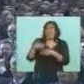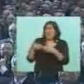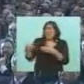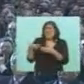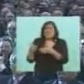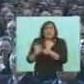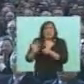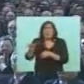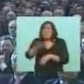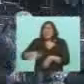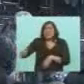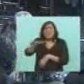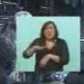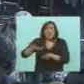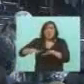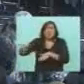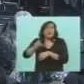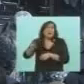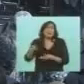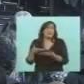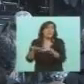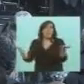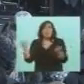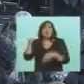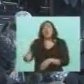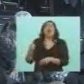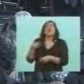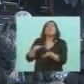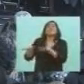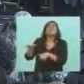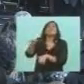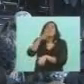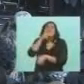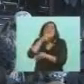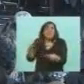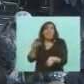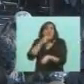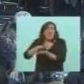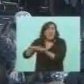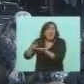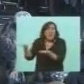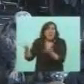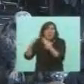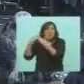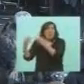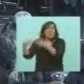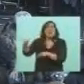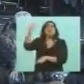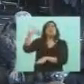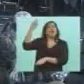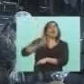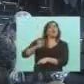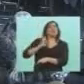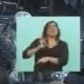totalmente un espacio público que hoy no tiene ninguna utilidad, que pertenecía a la antigua